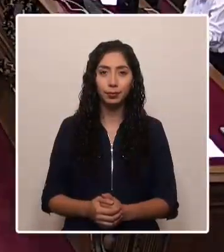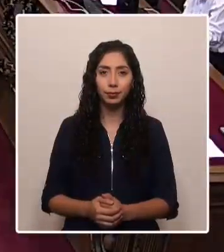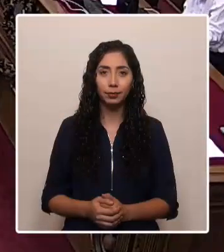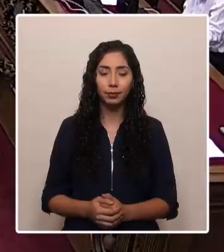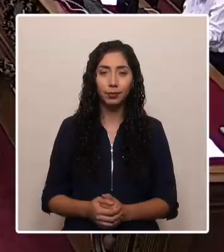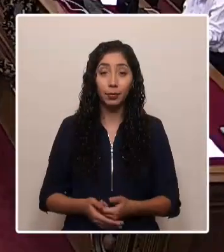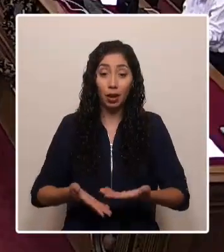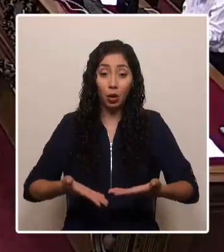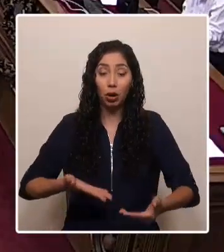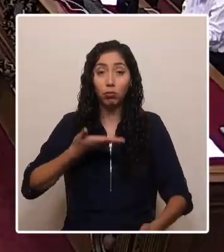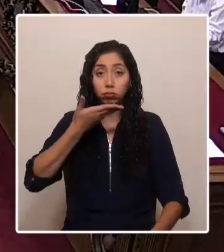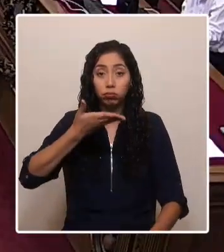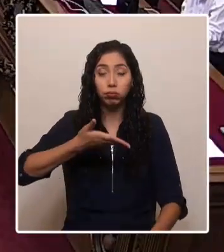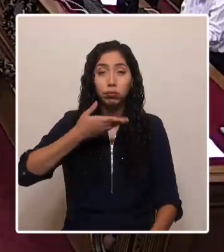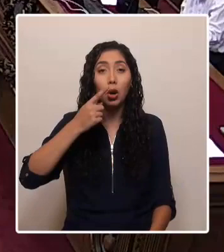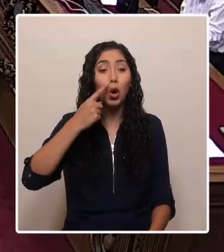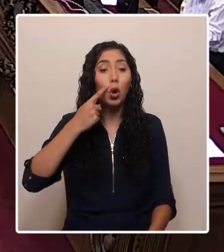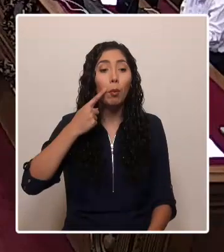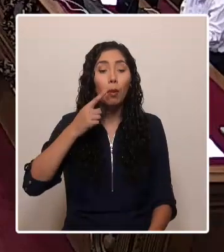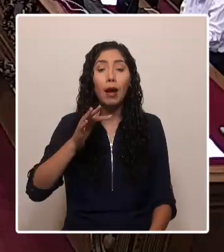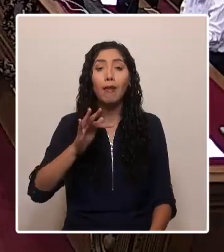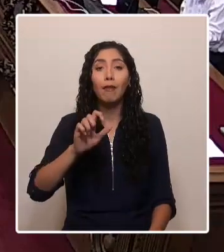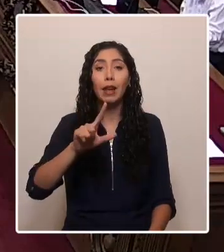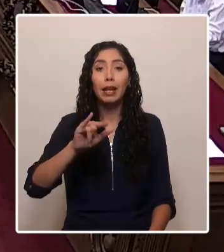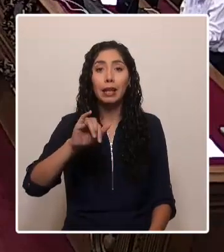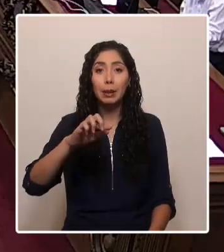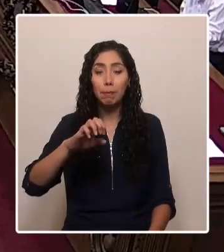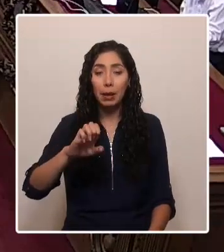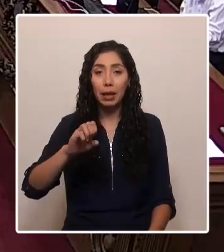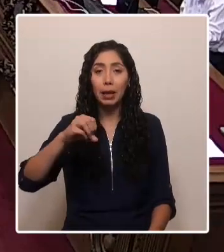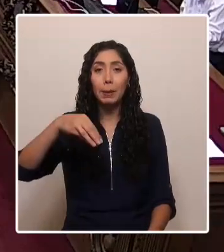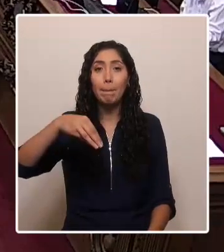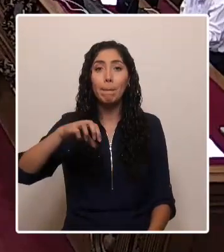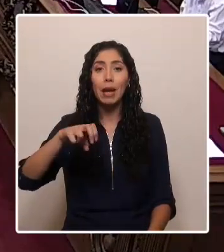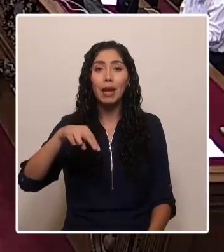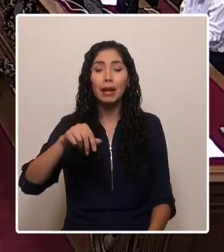Tiene la palabra el convencional Felipe Mena.